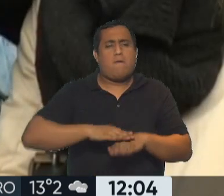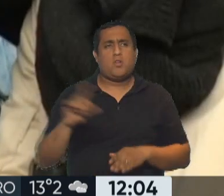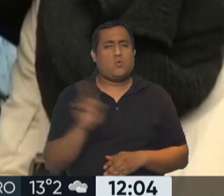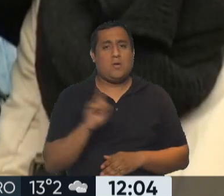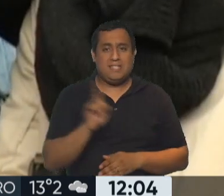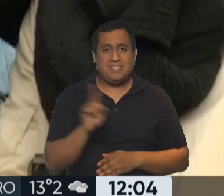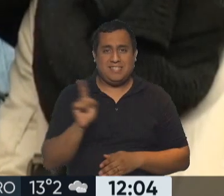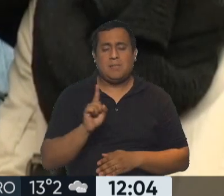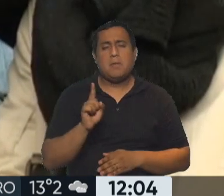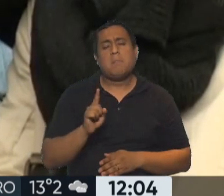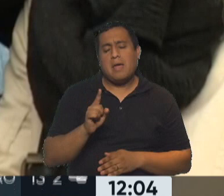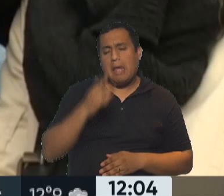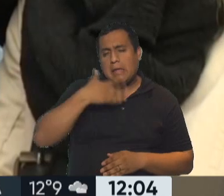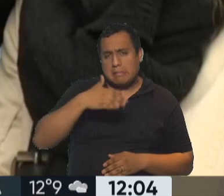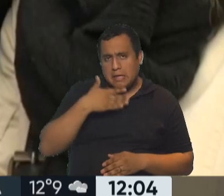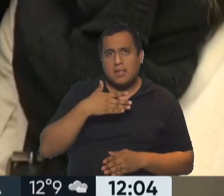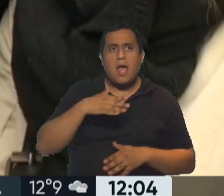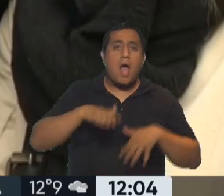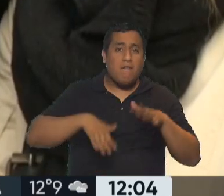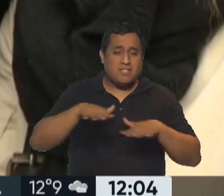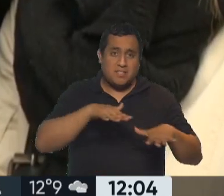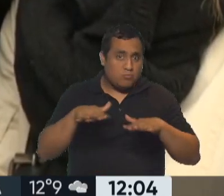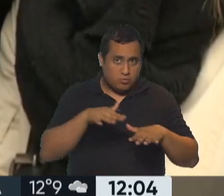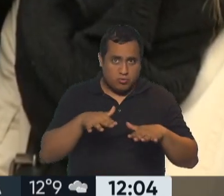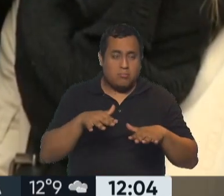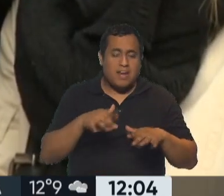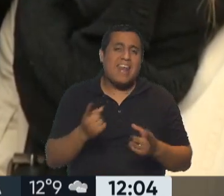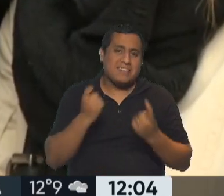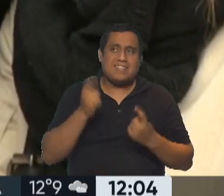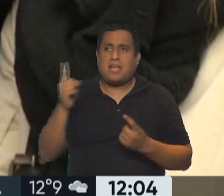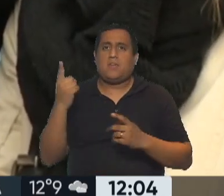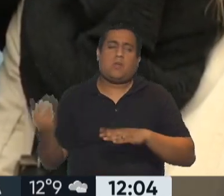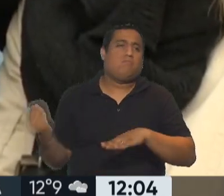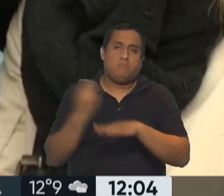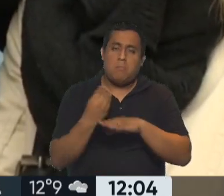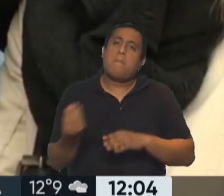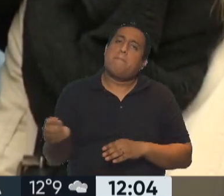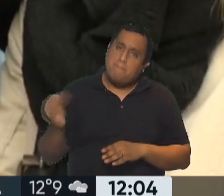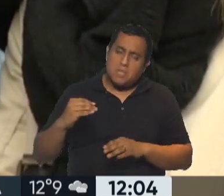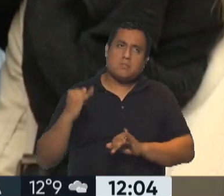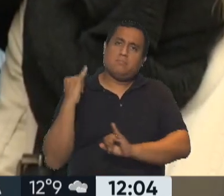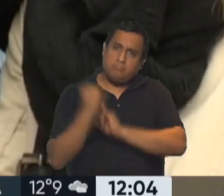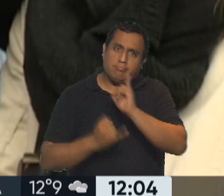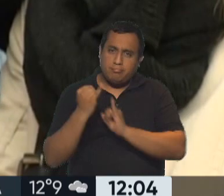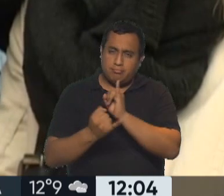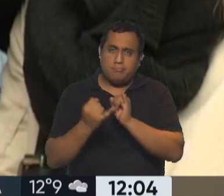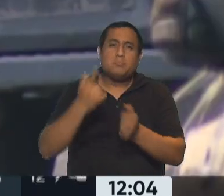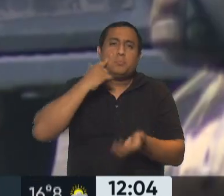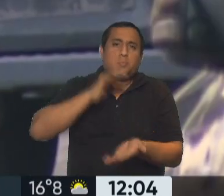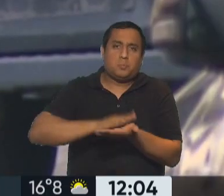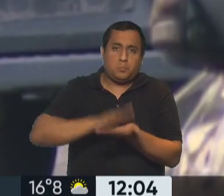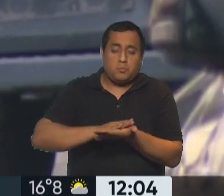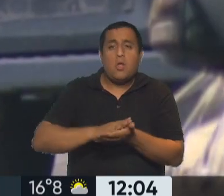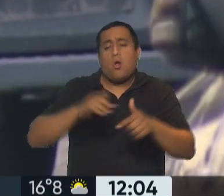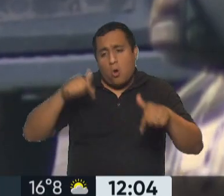Entendemos de que hay situaciones que ameritan a que ella exprese y amplíe sus fundamentos que oportunamente dijo, y por ese motivo